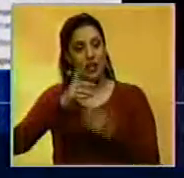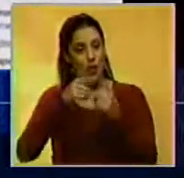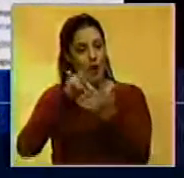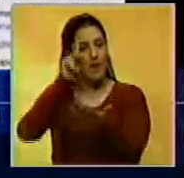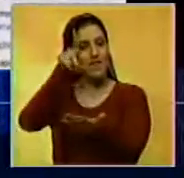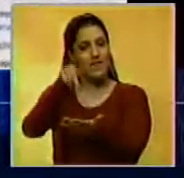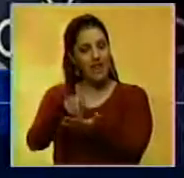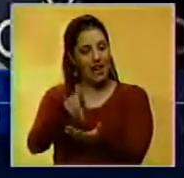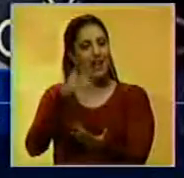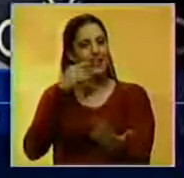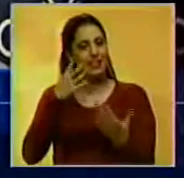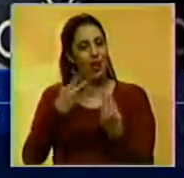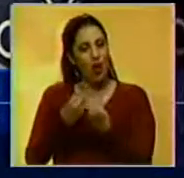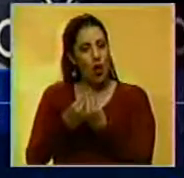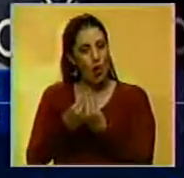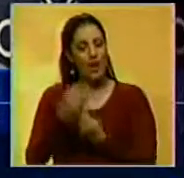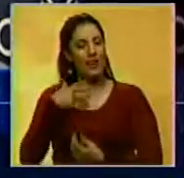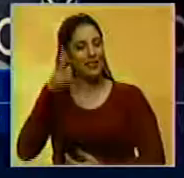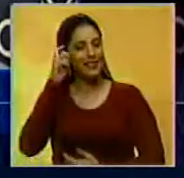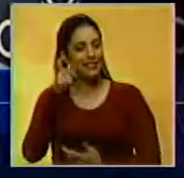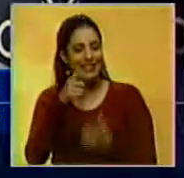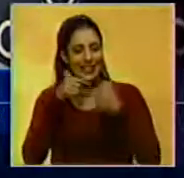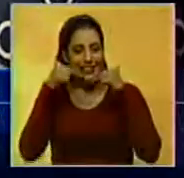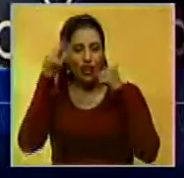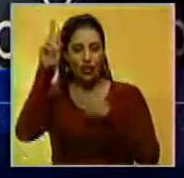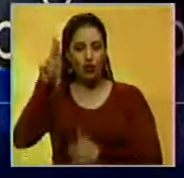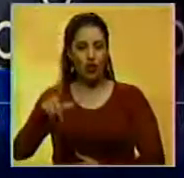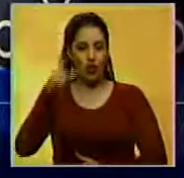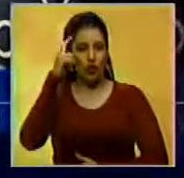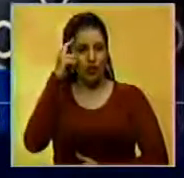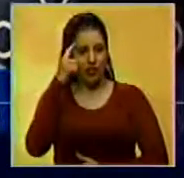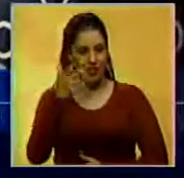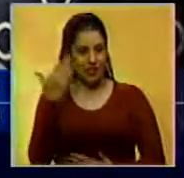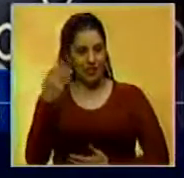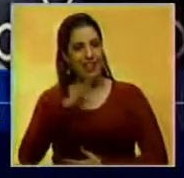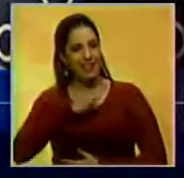regresar, quedarse con él y oír su sonrisa todos los días.